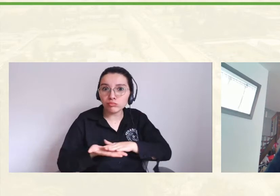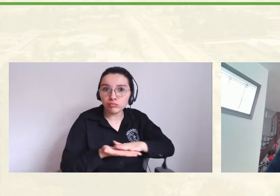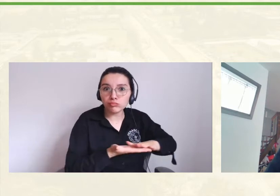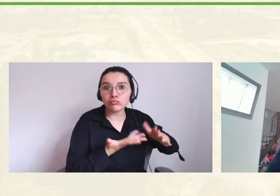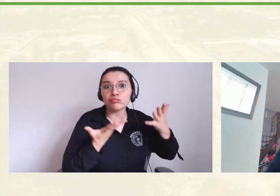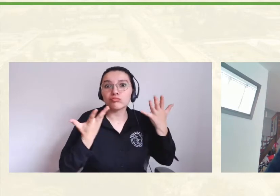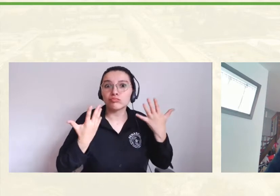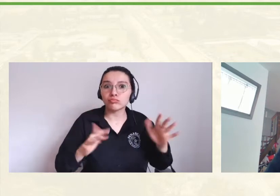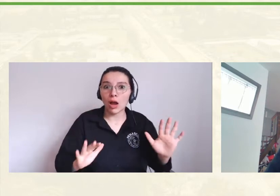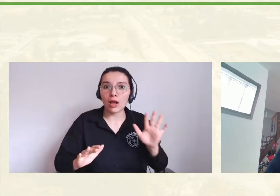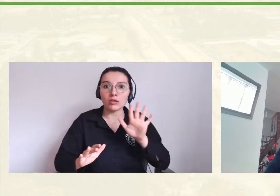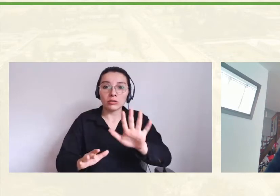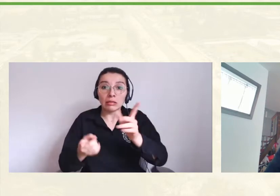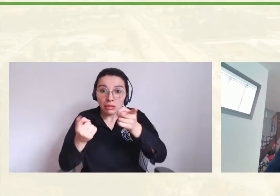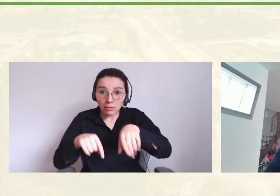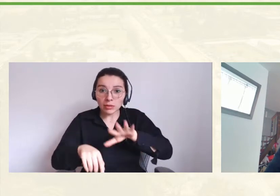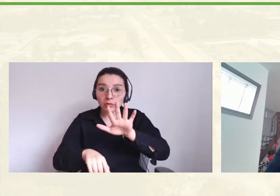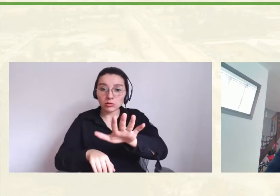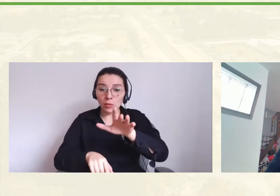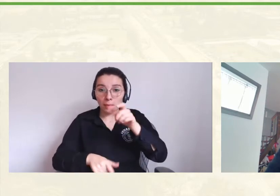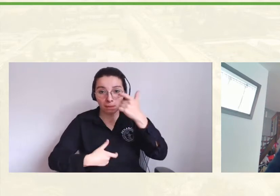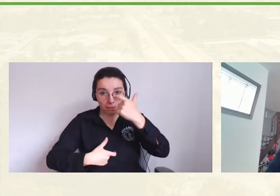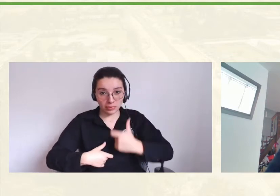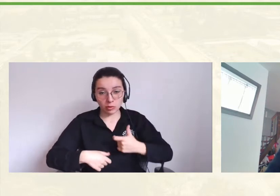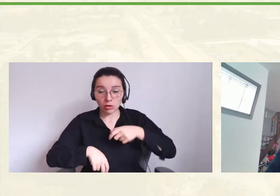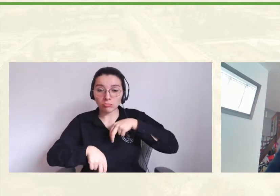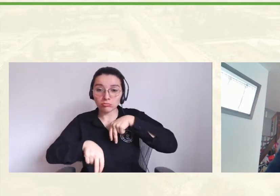totalmente funcionando en la actualidad. Un poco más en